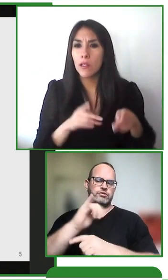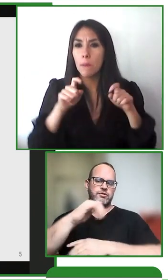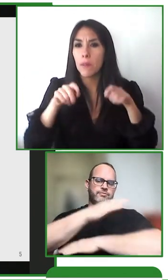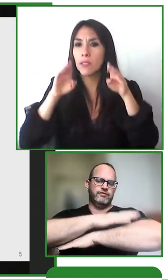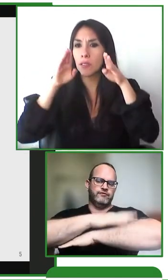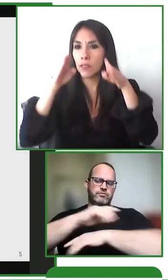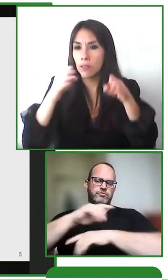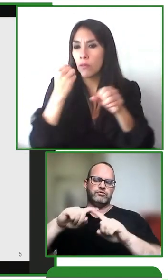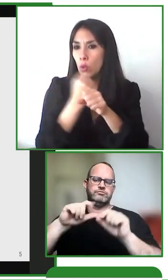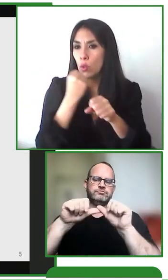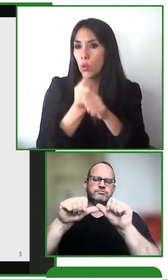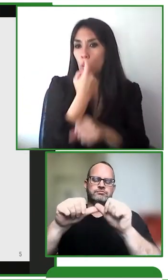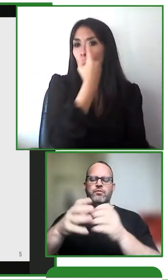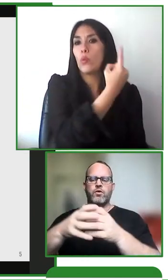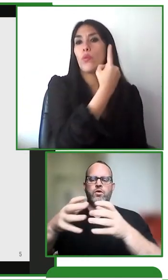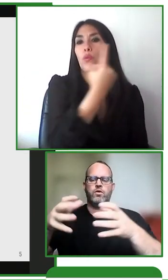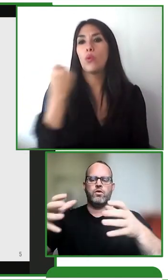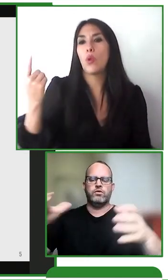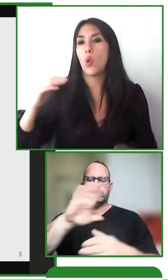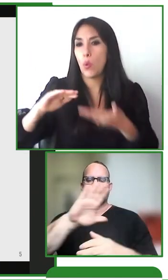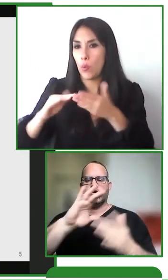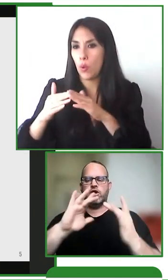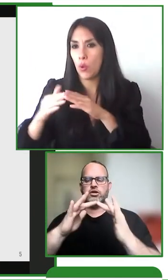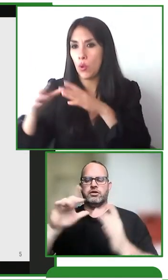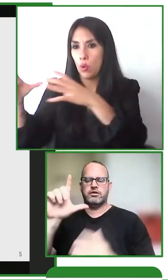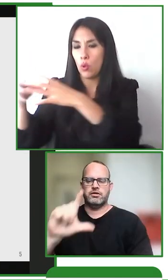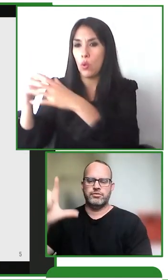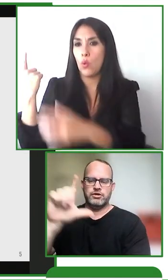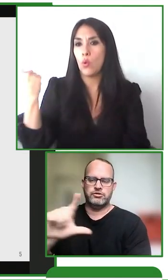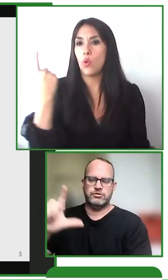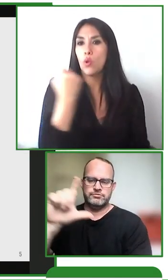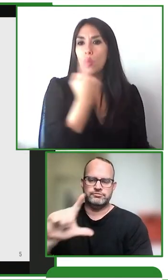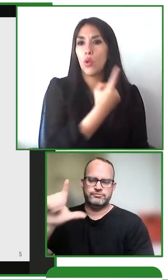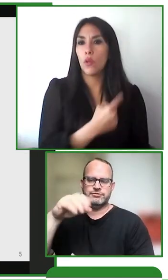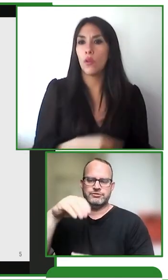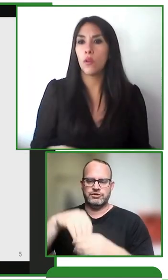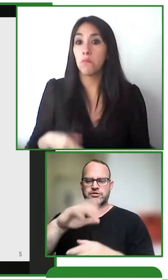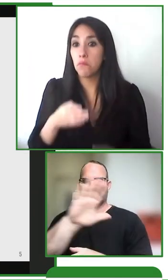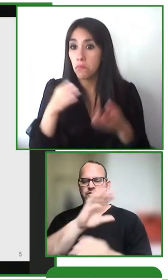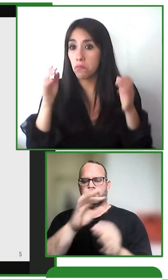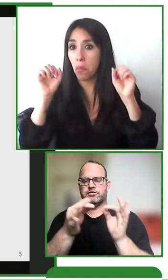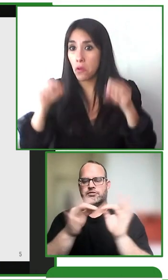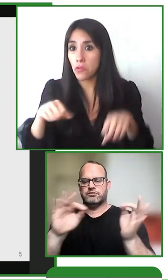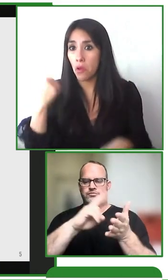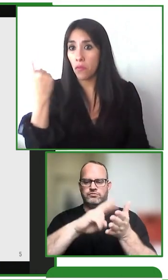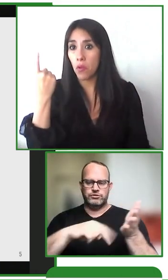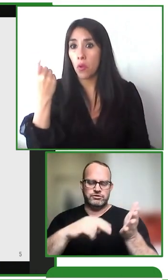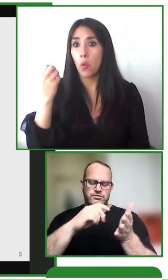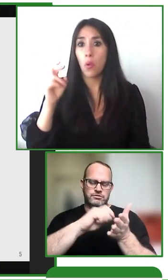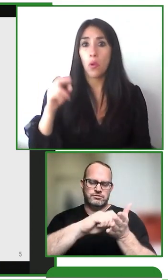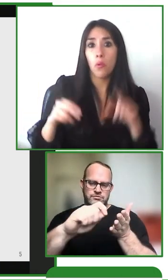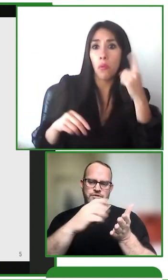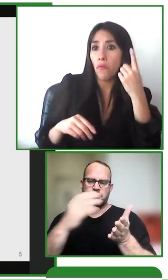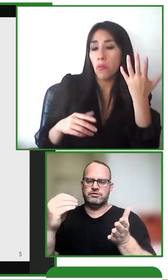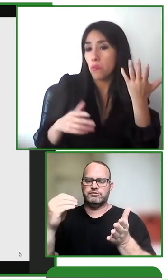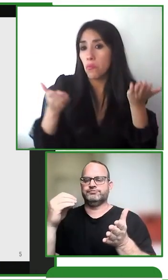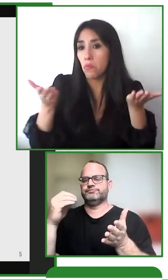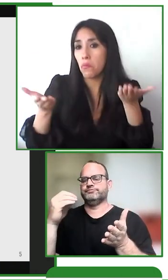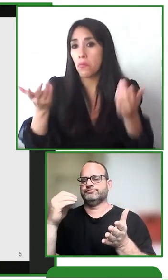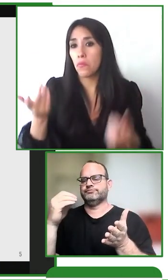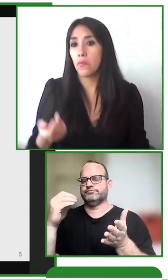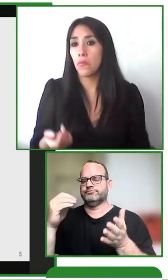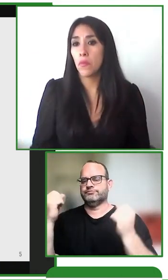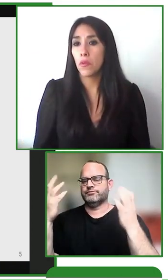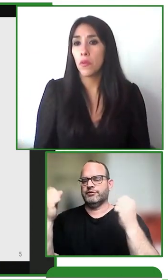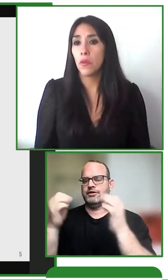sean autosuficientes y que continúen creciendo en su plataforma para su propio uso. Y queremos que